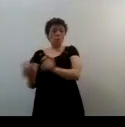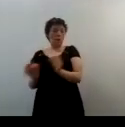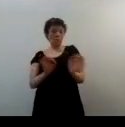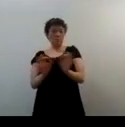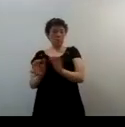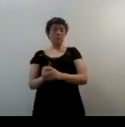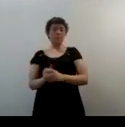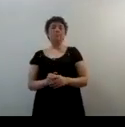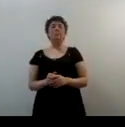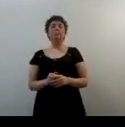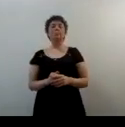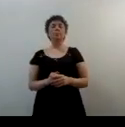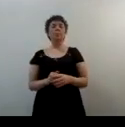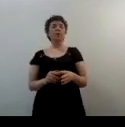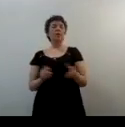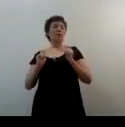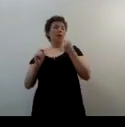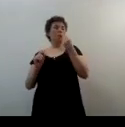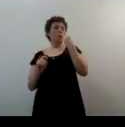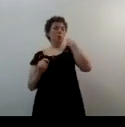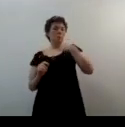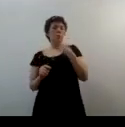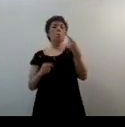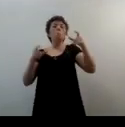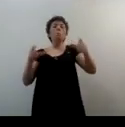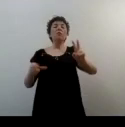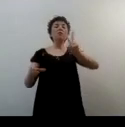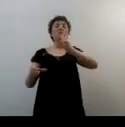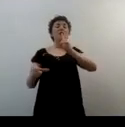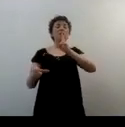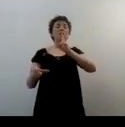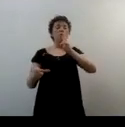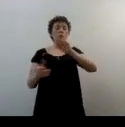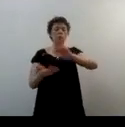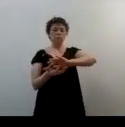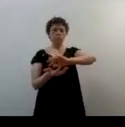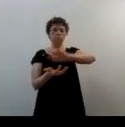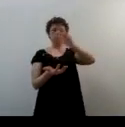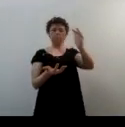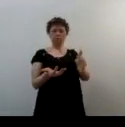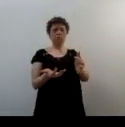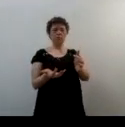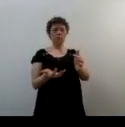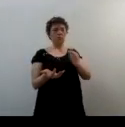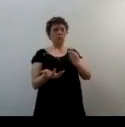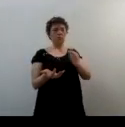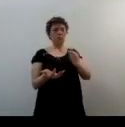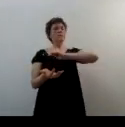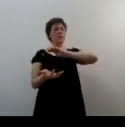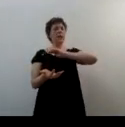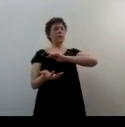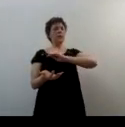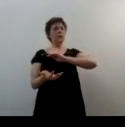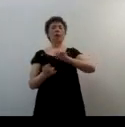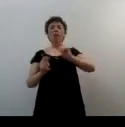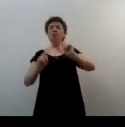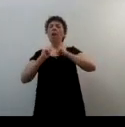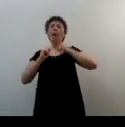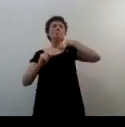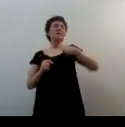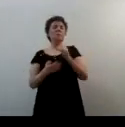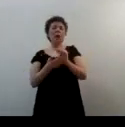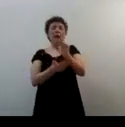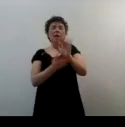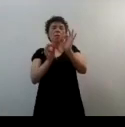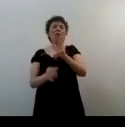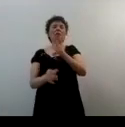aporte de nutrientes. O, por ejemplo, un plato de verdura, que como veis ya es un buen plato, o sea, ya es un plato grande, pues te aporta la misma cantidad de